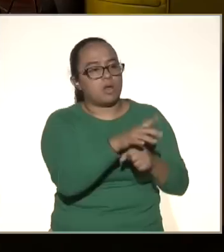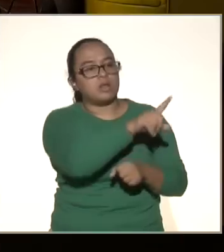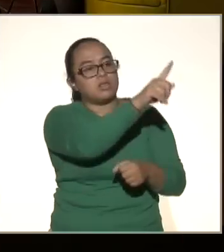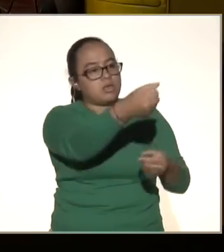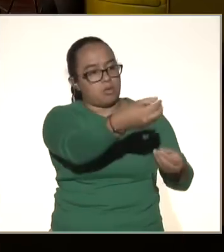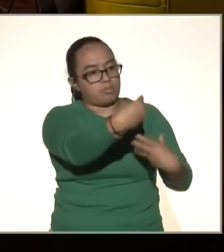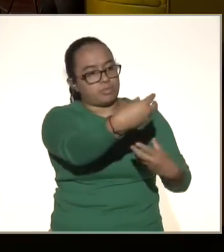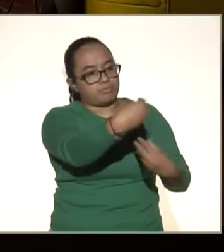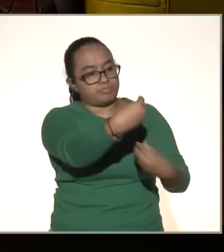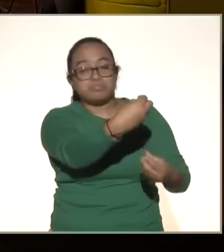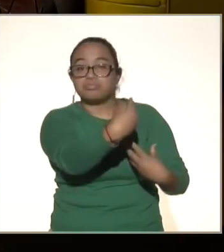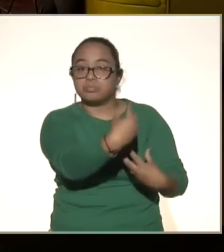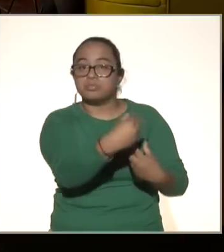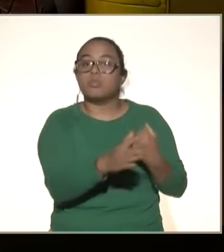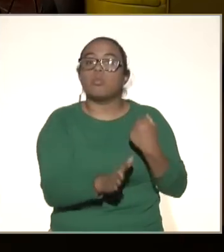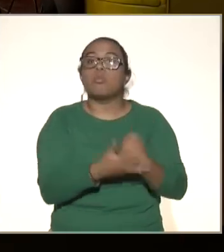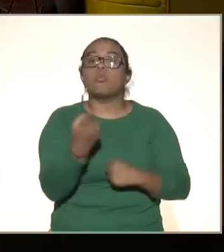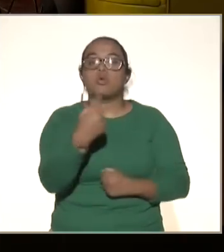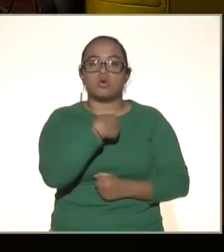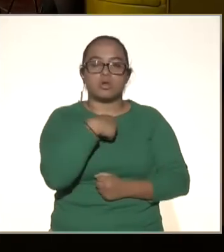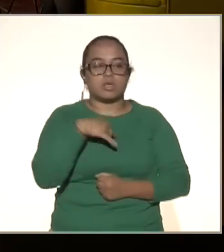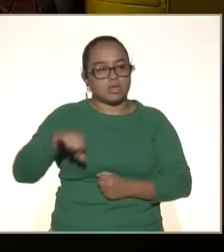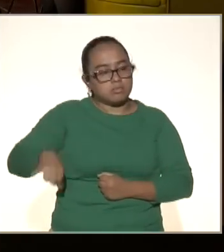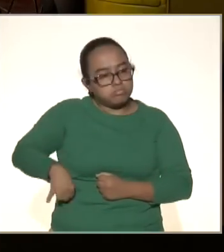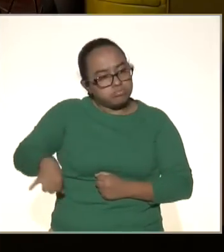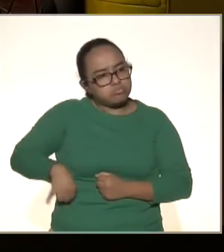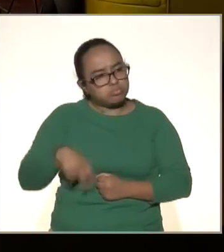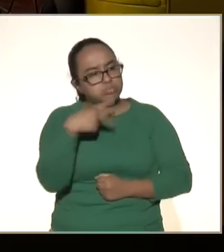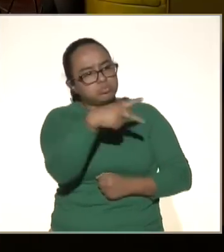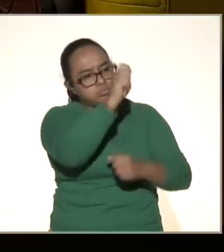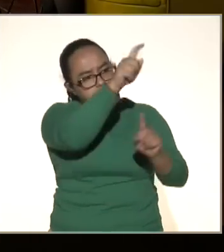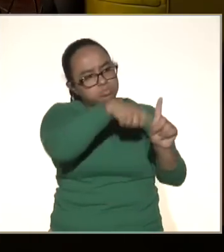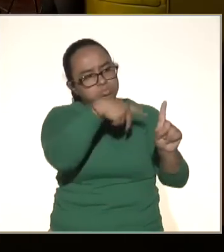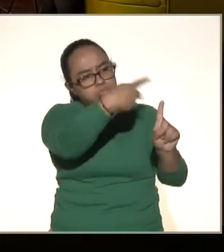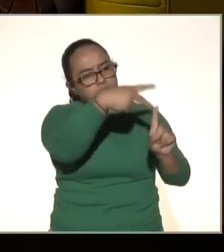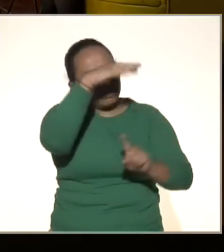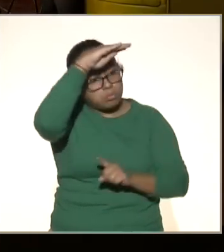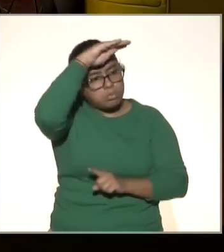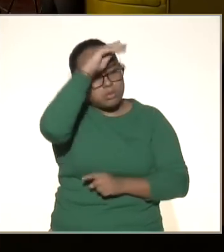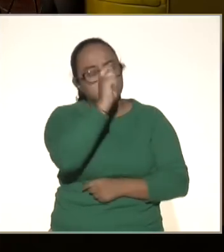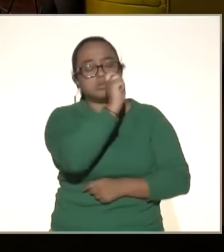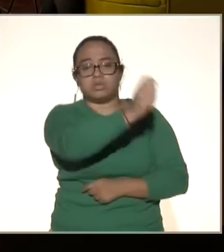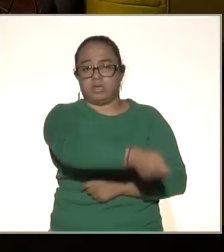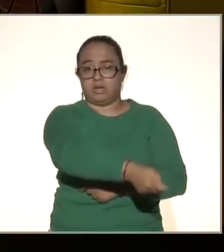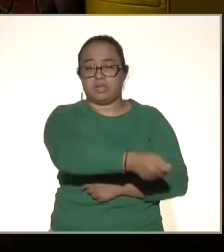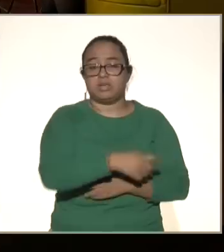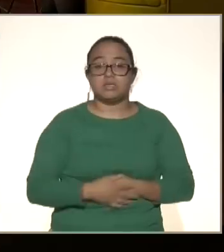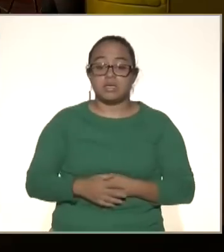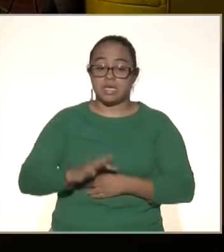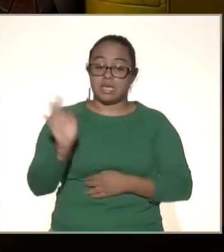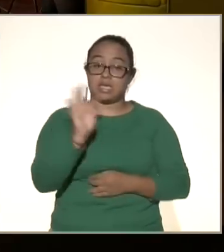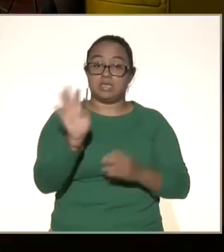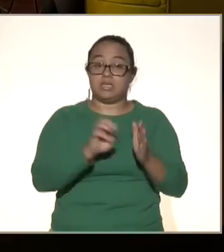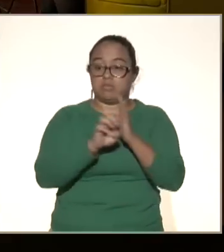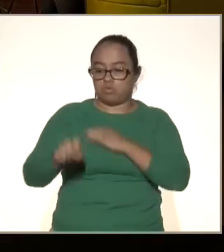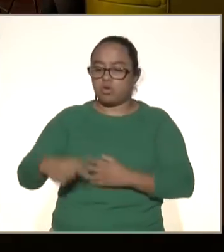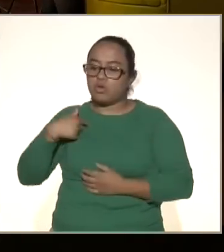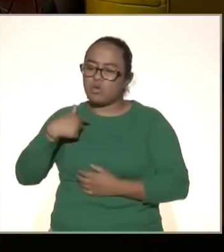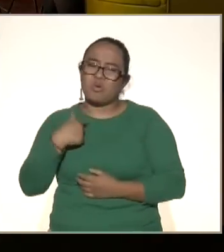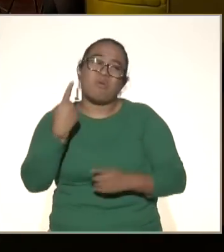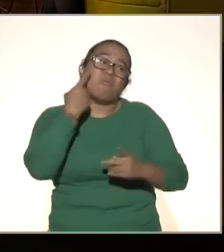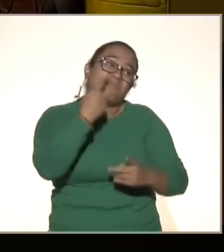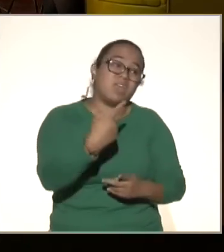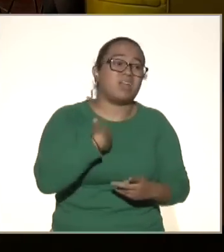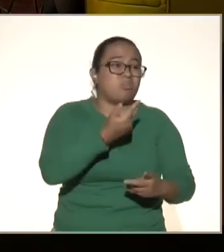mí, porque a mí me interesa lo que eres, lo que piensas, ¿sí? Si yo hablo desde mí y es que a mí no